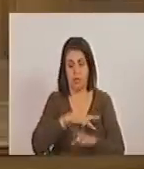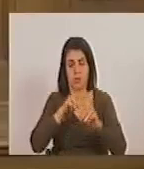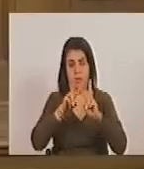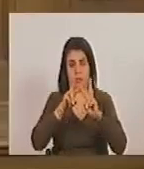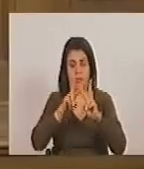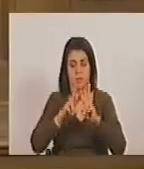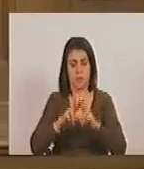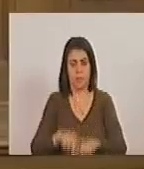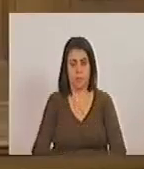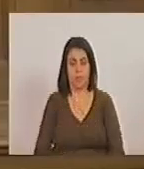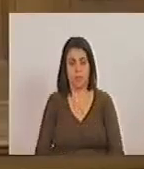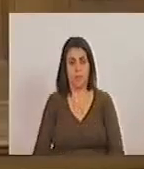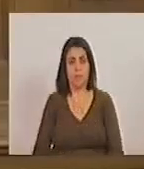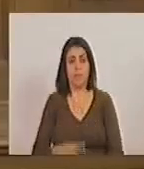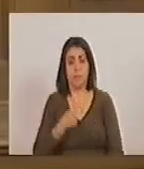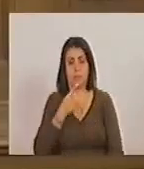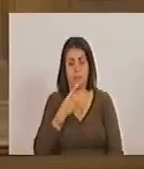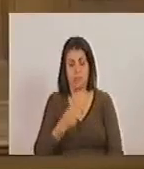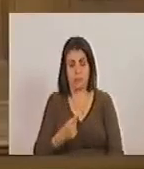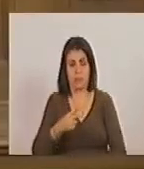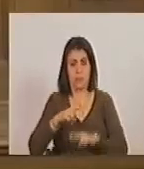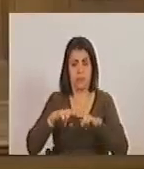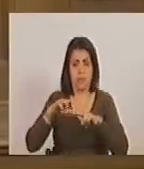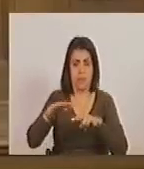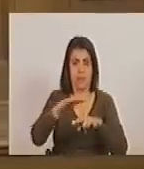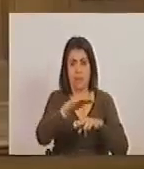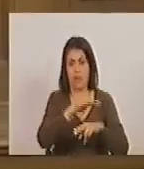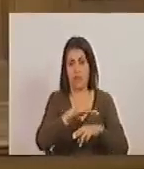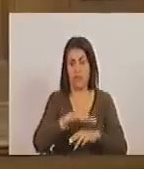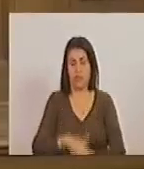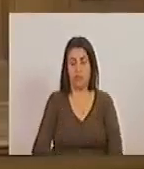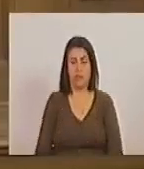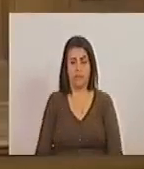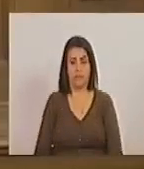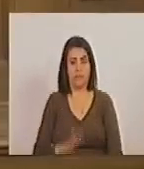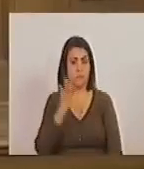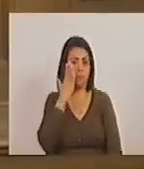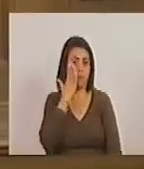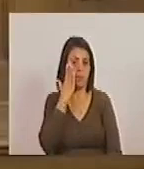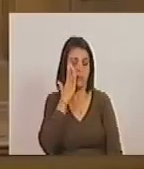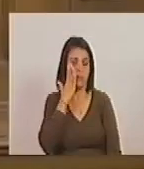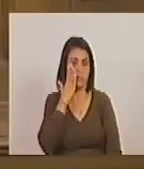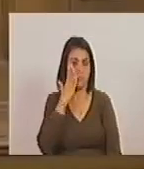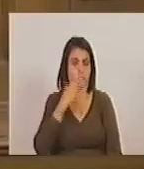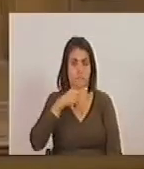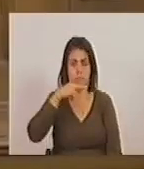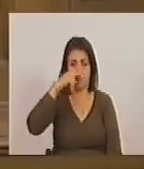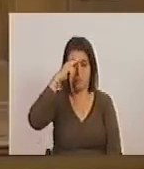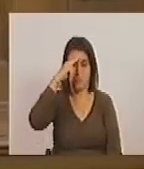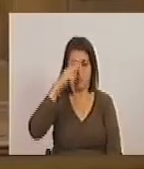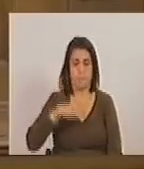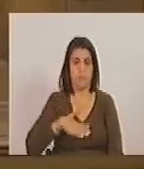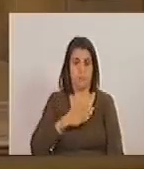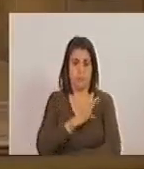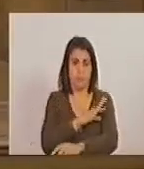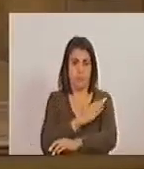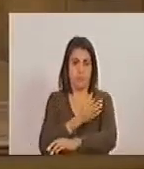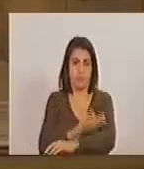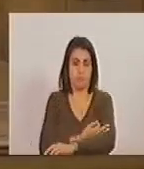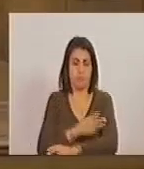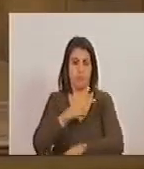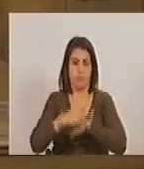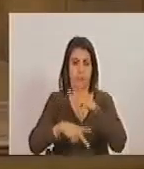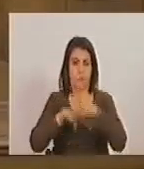Venezuela, donde se acuestan los niños, las madres y los padres para fortalecer